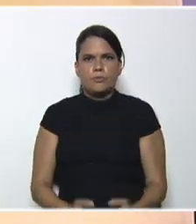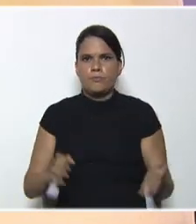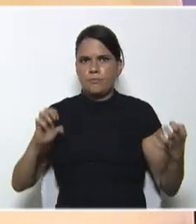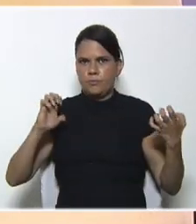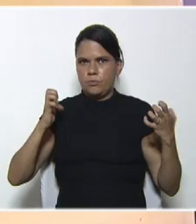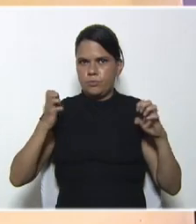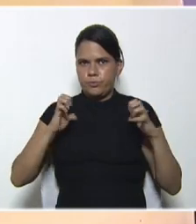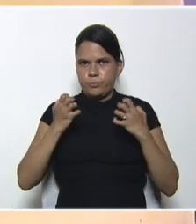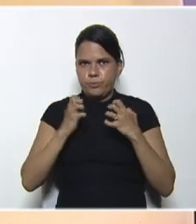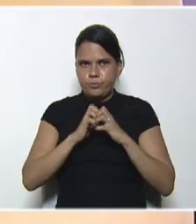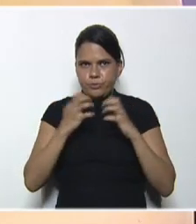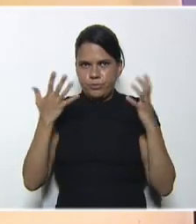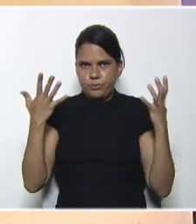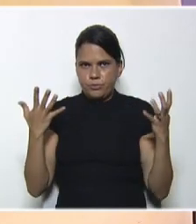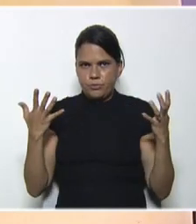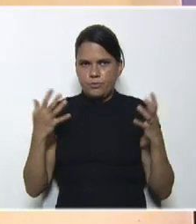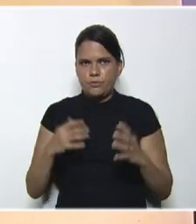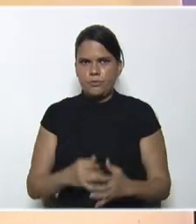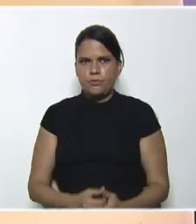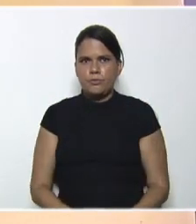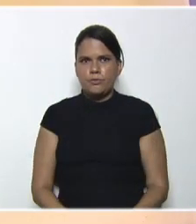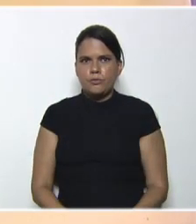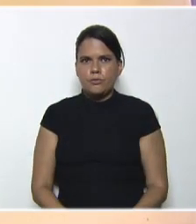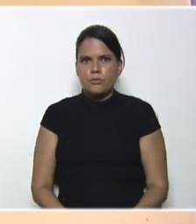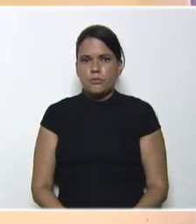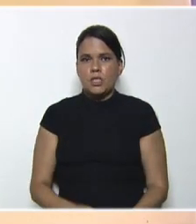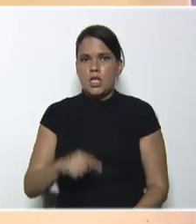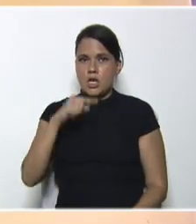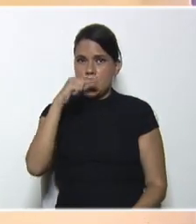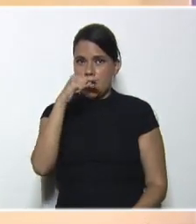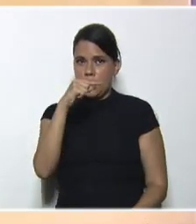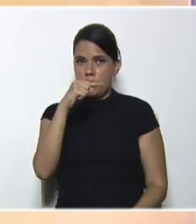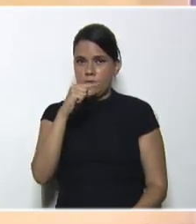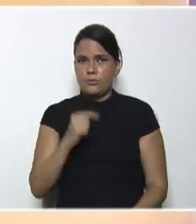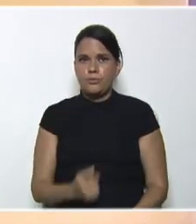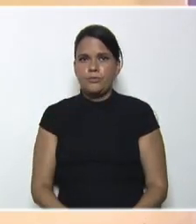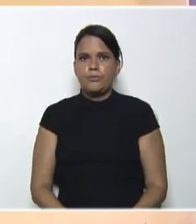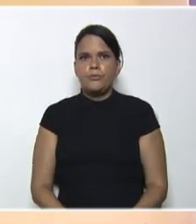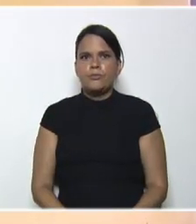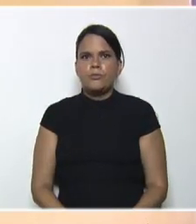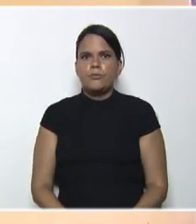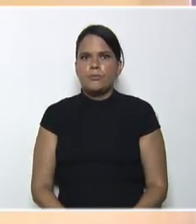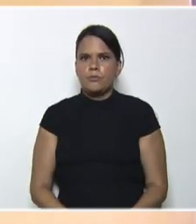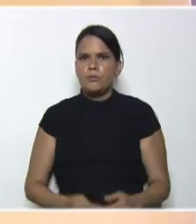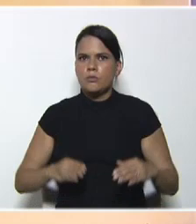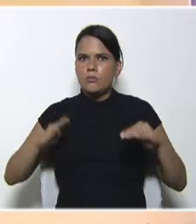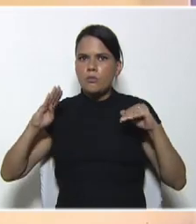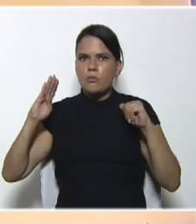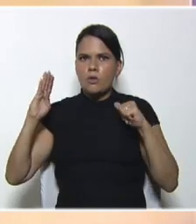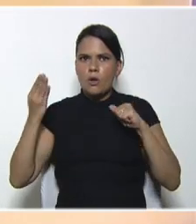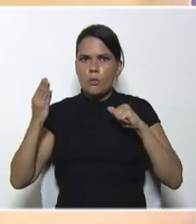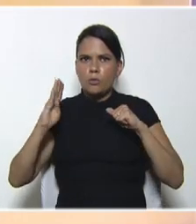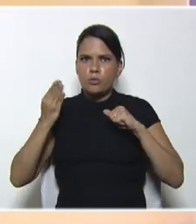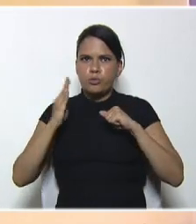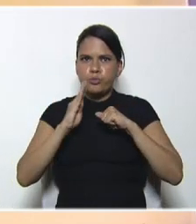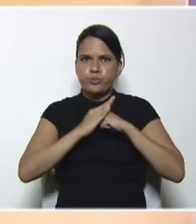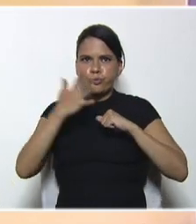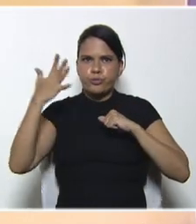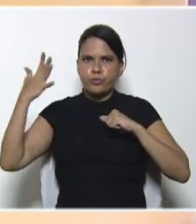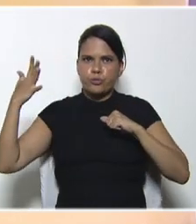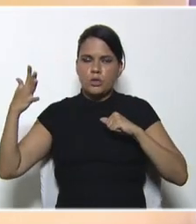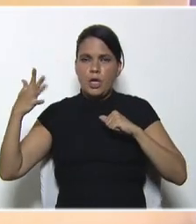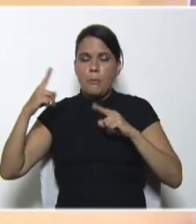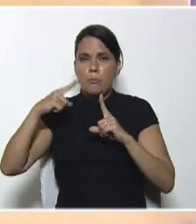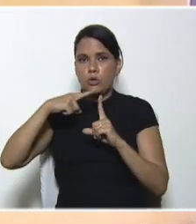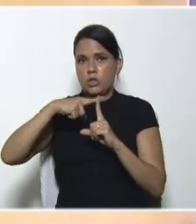electrones, que la carga es negativa, protones, que la carga es